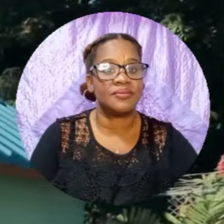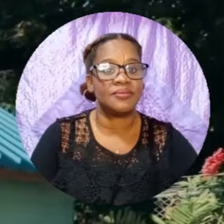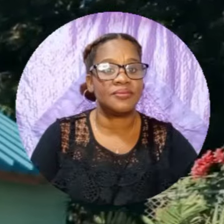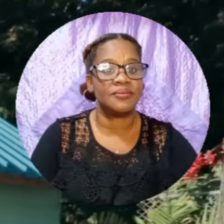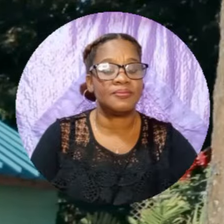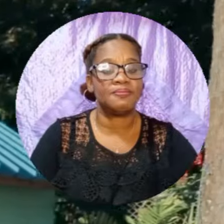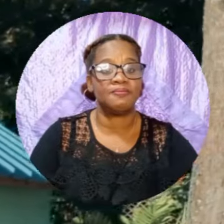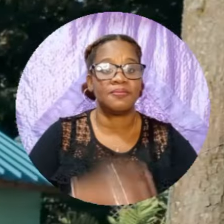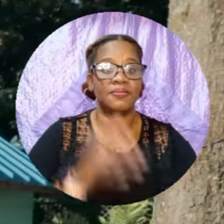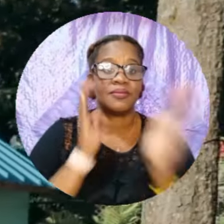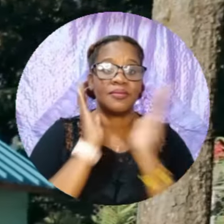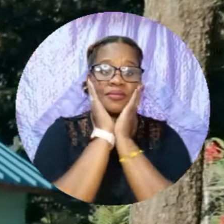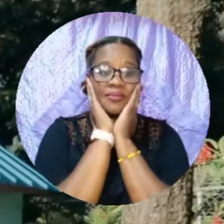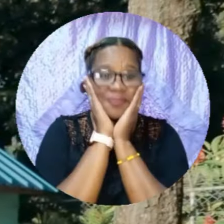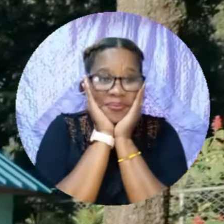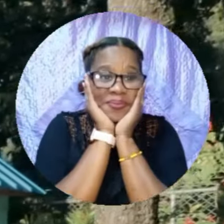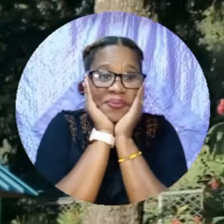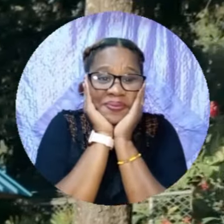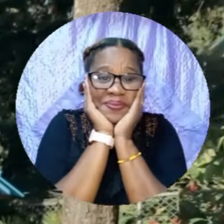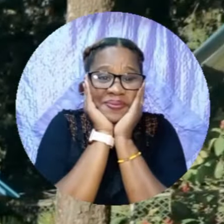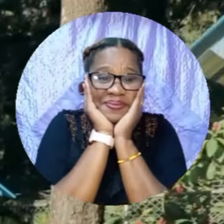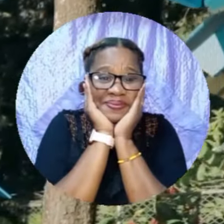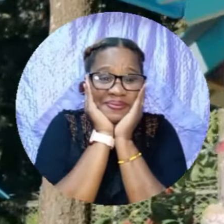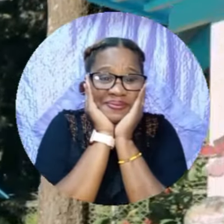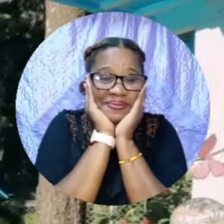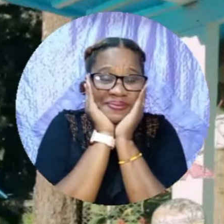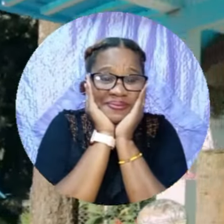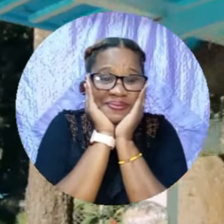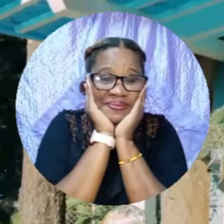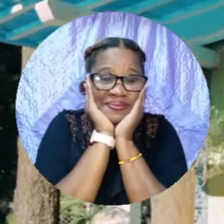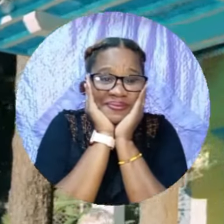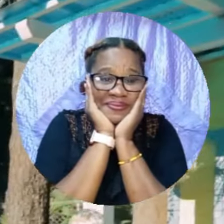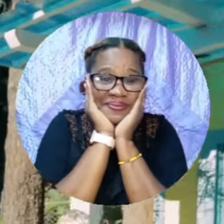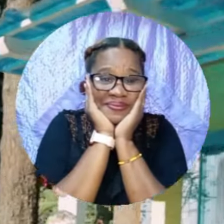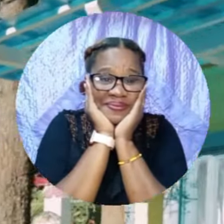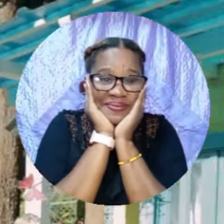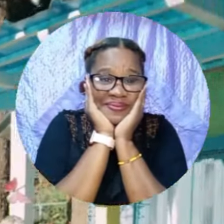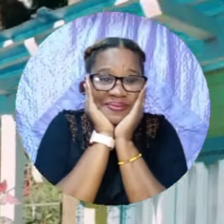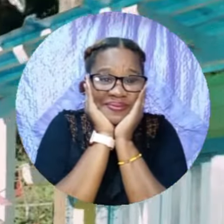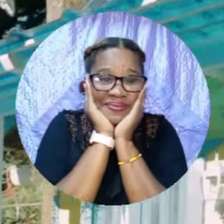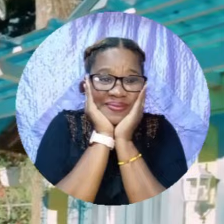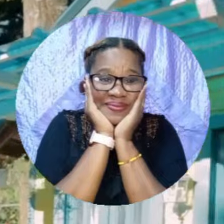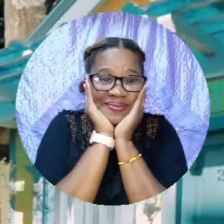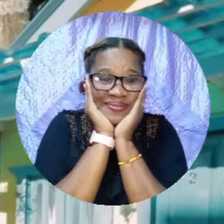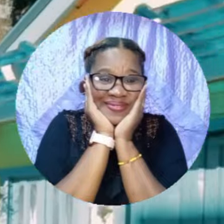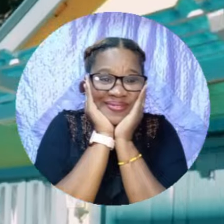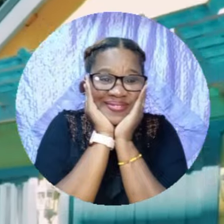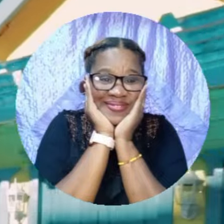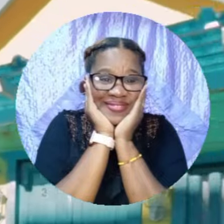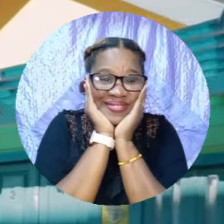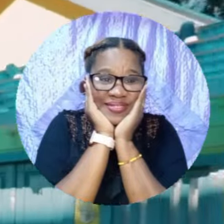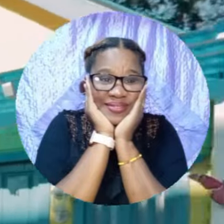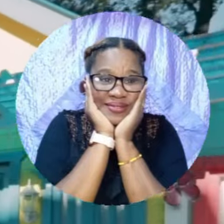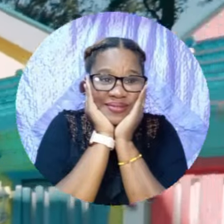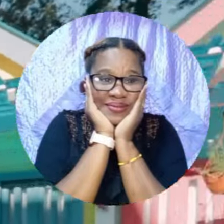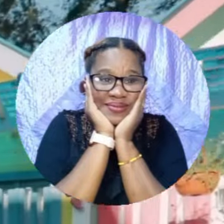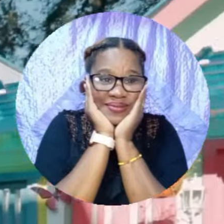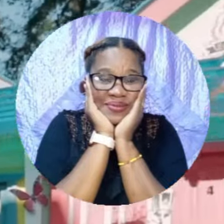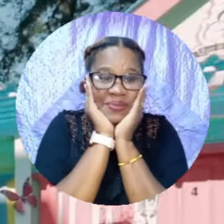de colores, tiene un restaurante, tiene bar y sobre todo en cada esquinita te puedes hacer una buena foto.